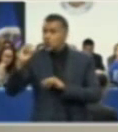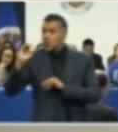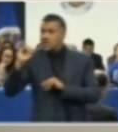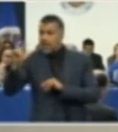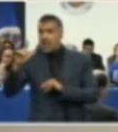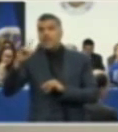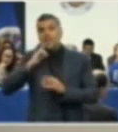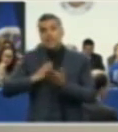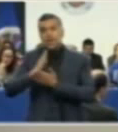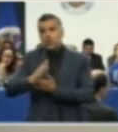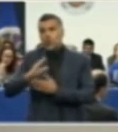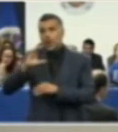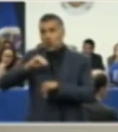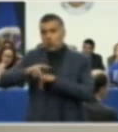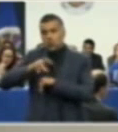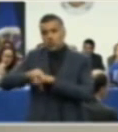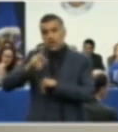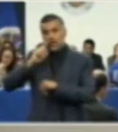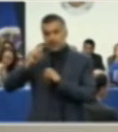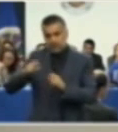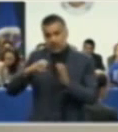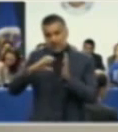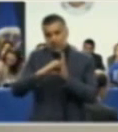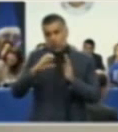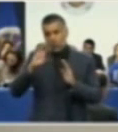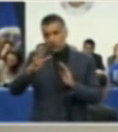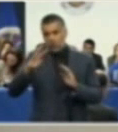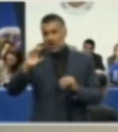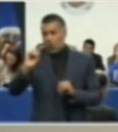el derecho de consulta que está establecido en el artículo 4 de la